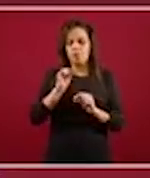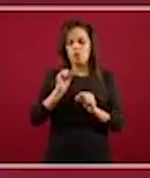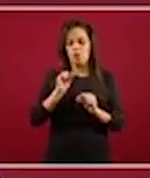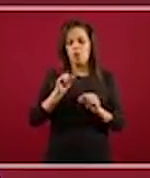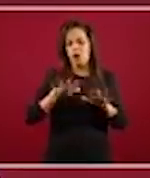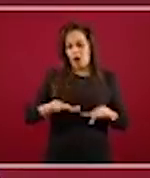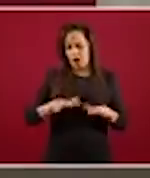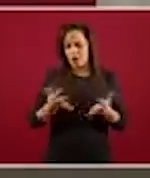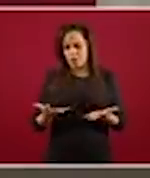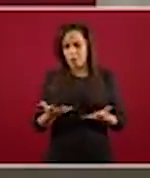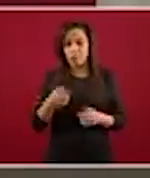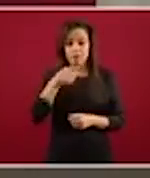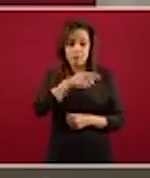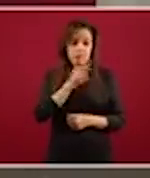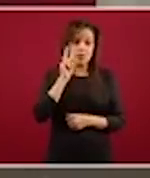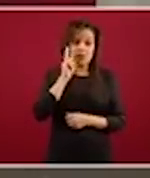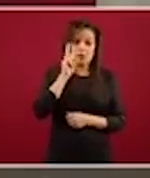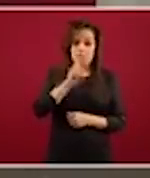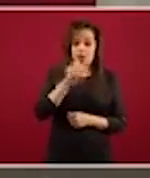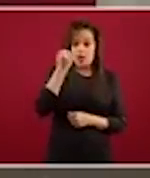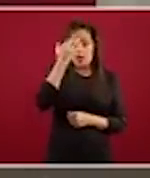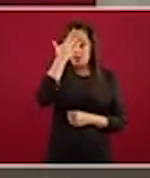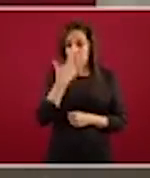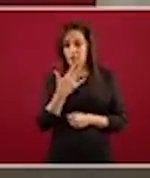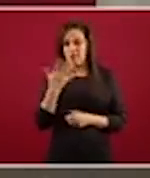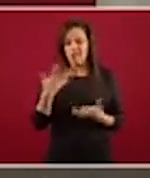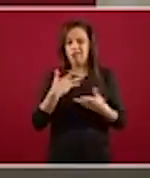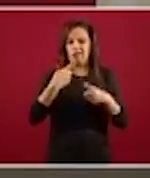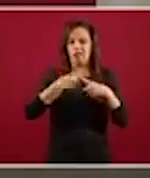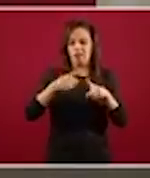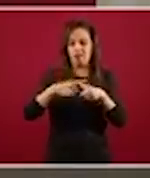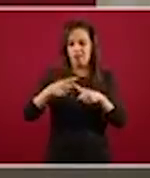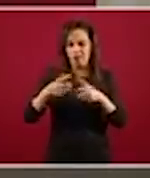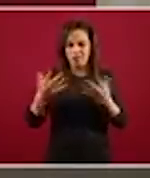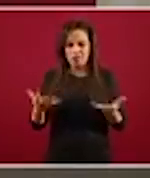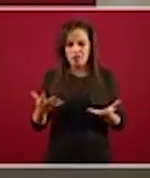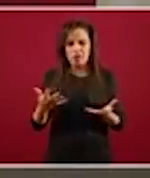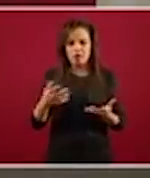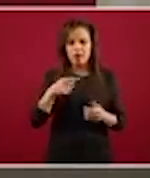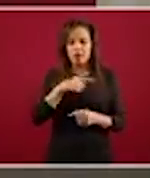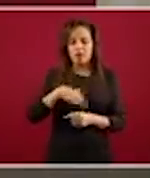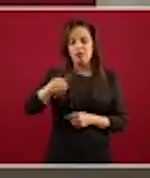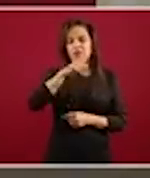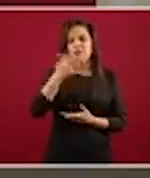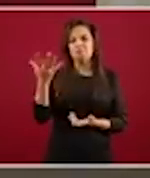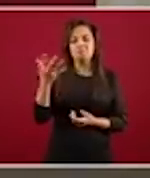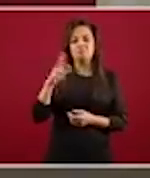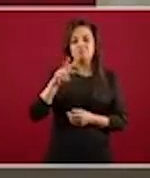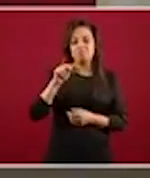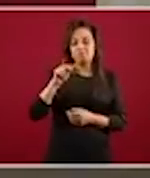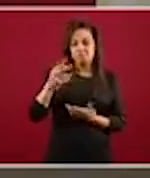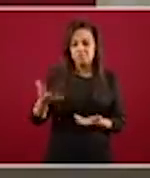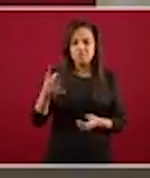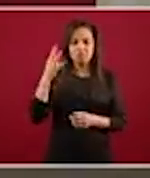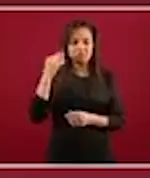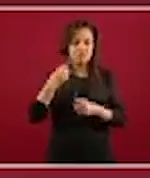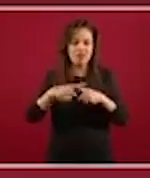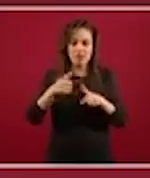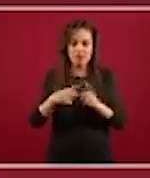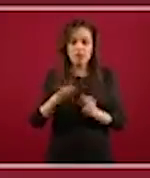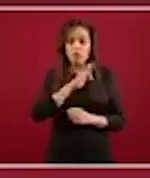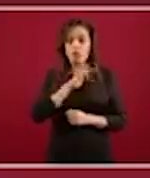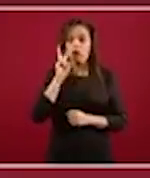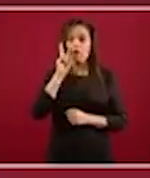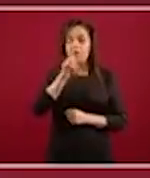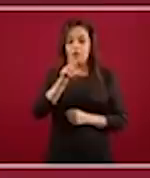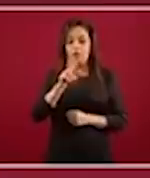se ven en distintos medios de comunicación formales e informales, en donde se aprecia gente utilizando